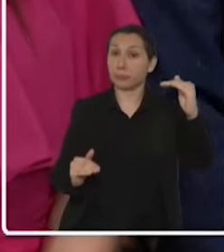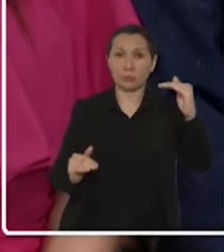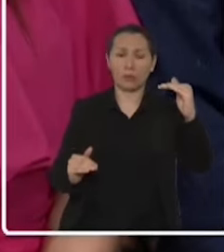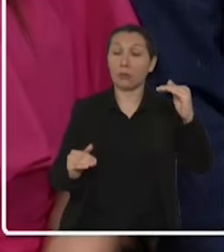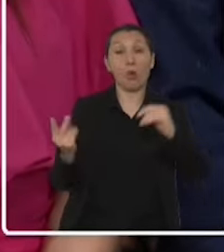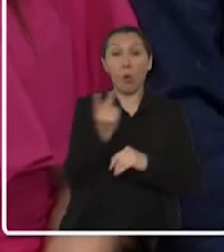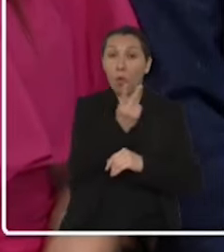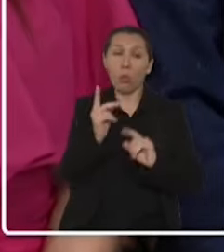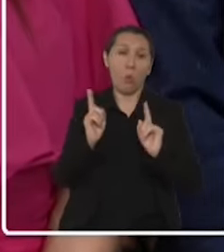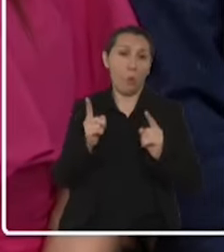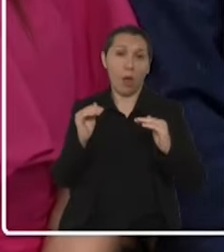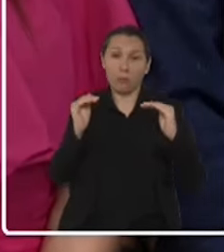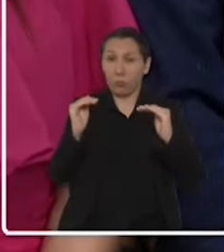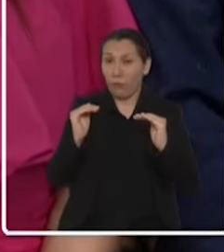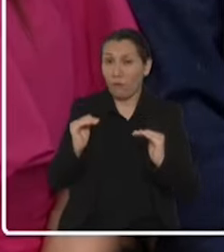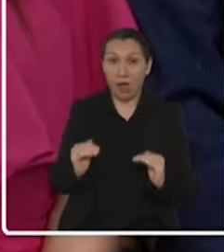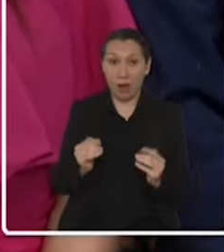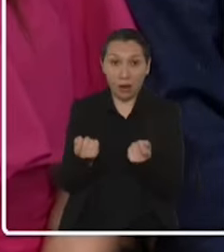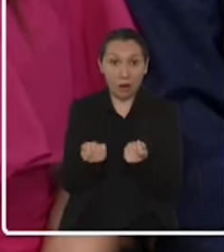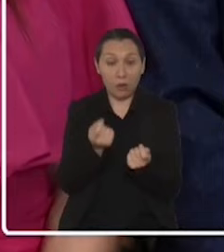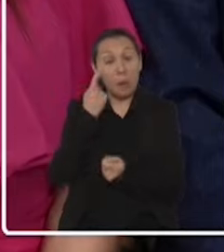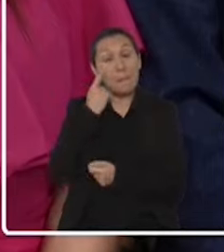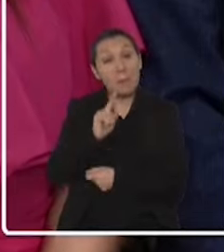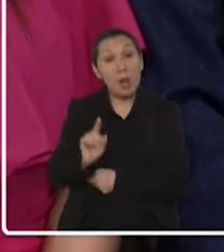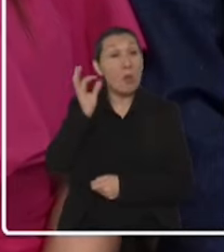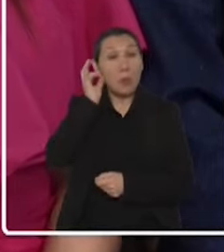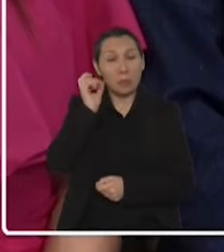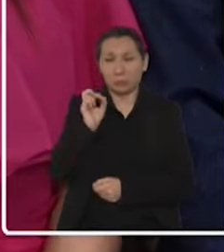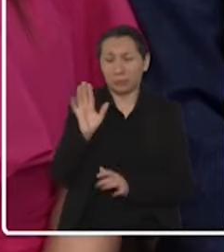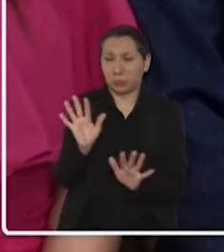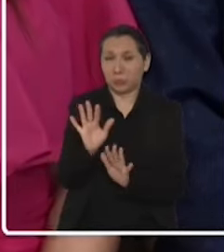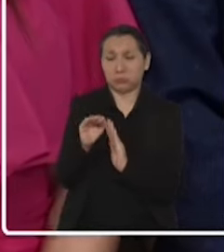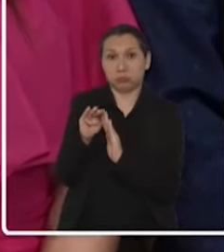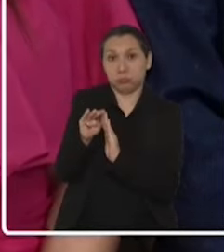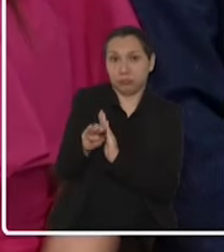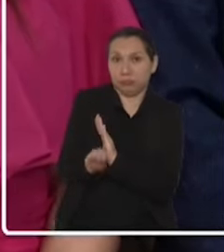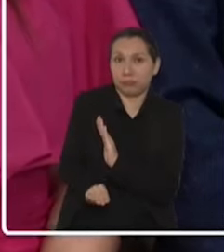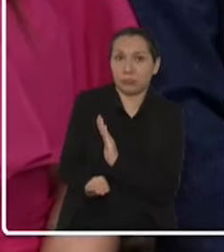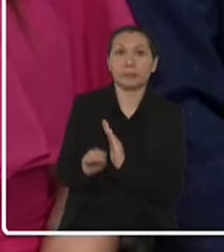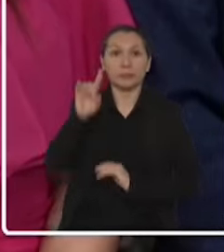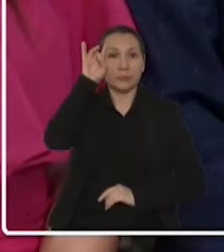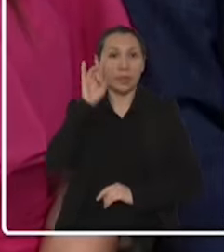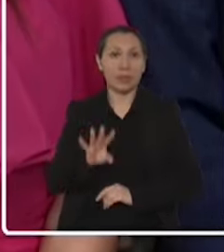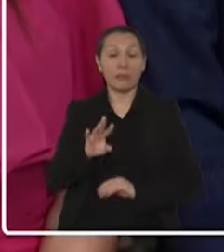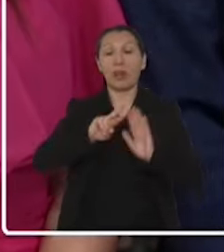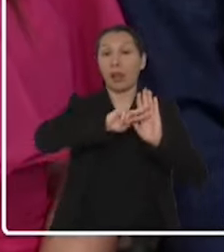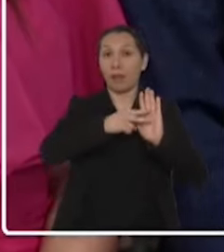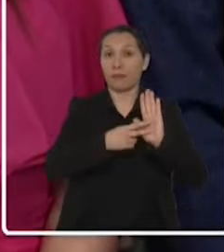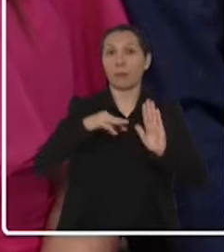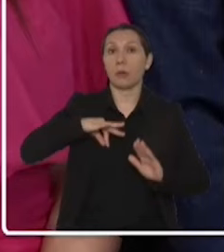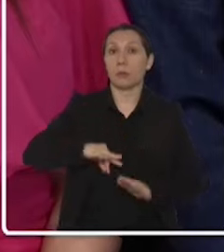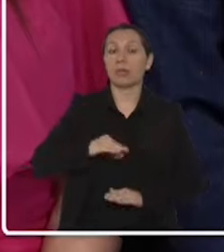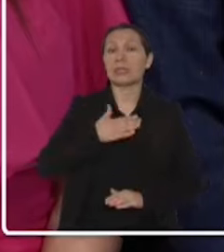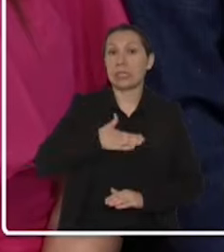son bajas. Ambas pensiones son bajas, pero las de las mujeres son dramáticamente bajas. Y sabemos que esta reforma